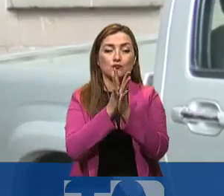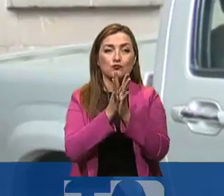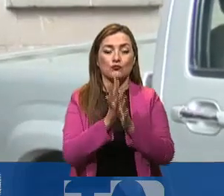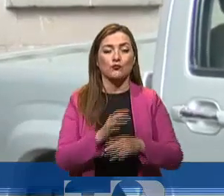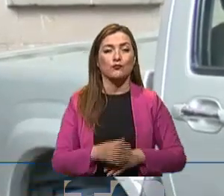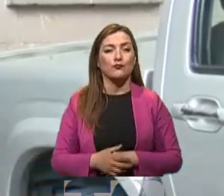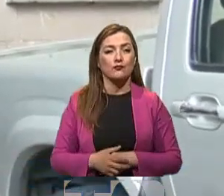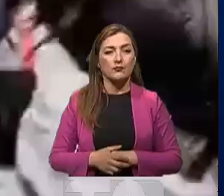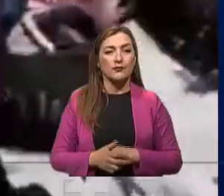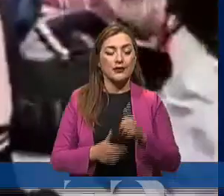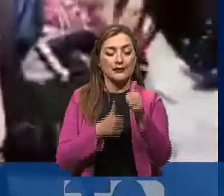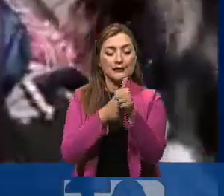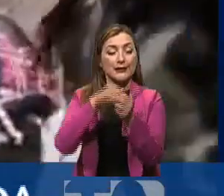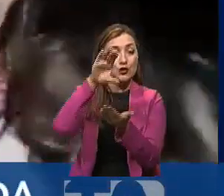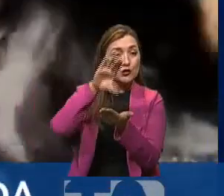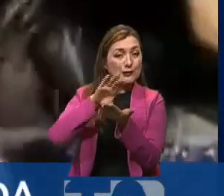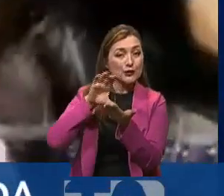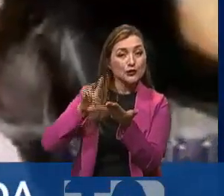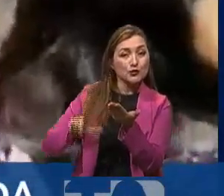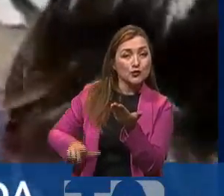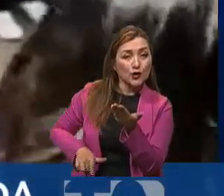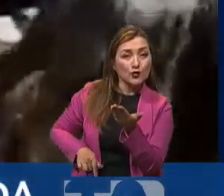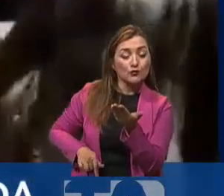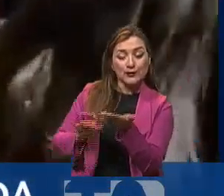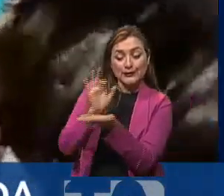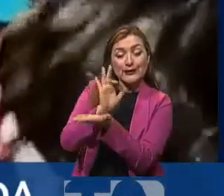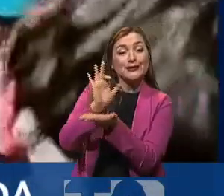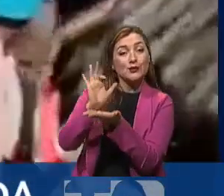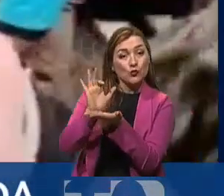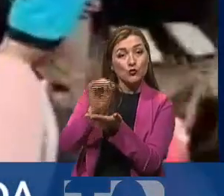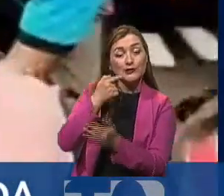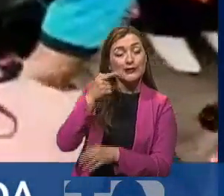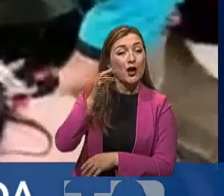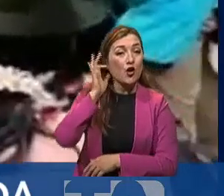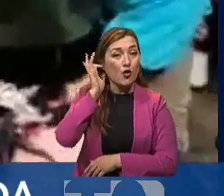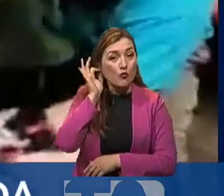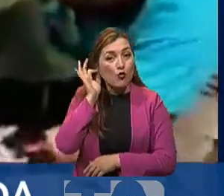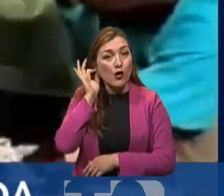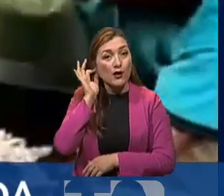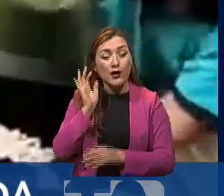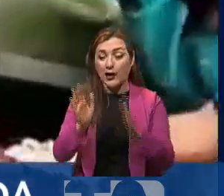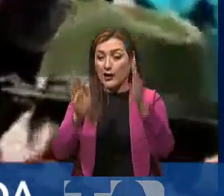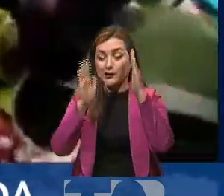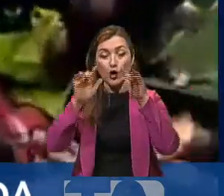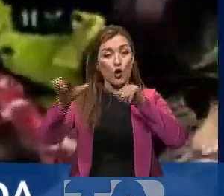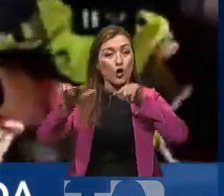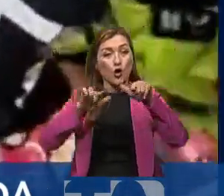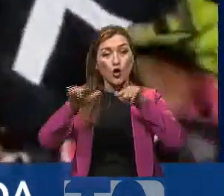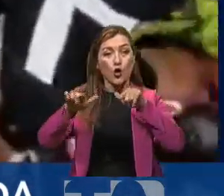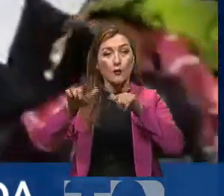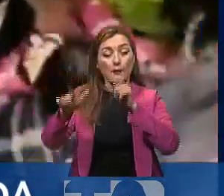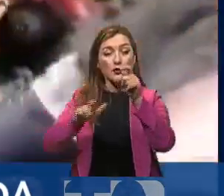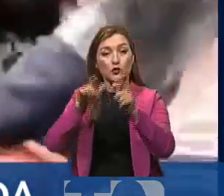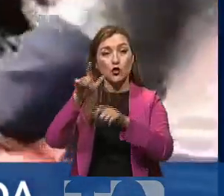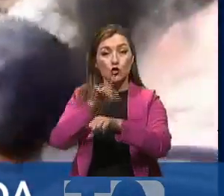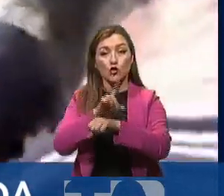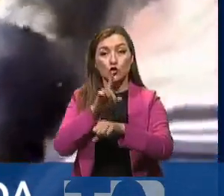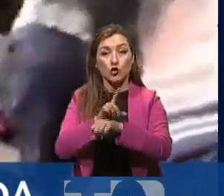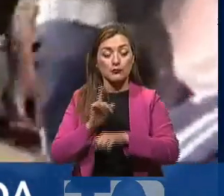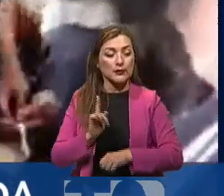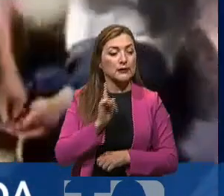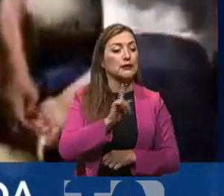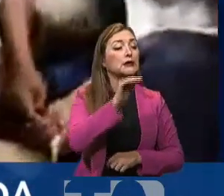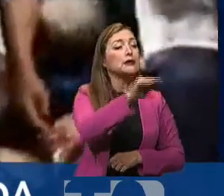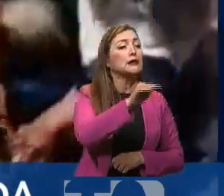hecho ocurrió a pocas cuadras del centro de salud, pero testigos aseguran que la mujer no fue atendida en el lugar por personal médico de